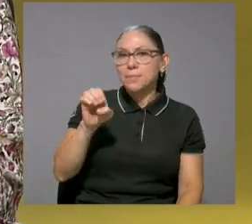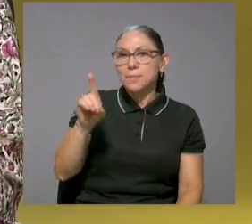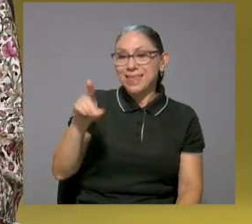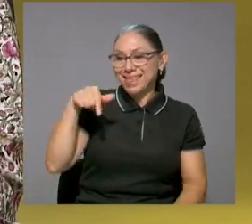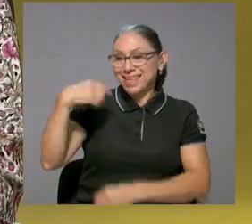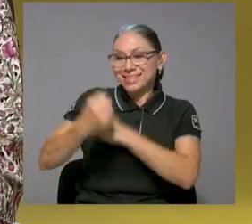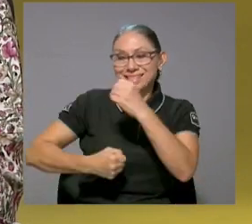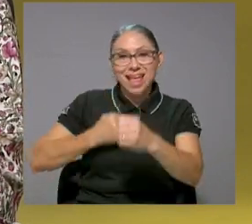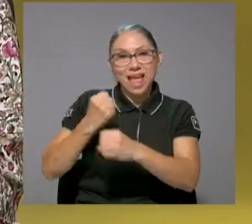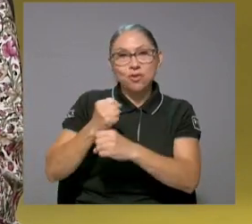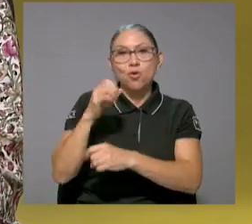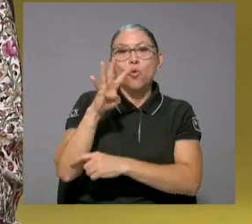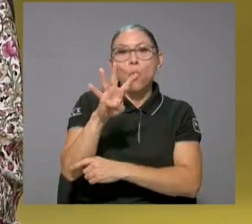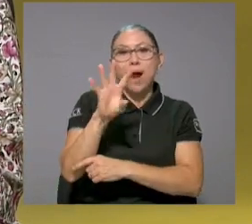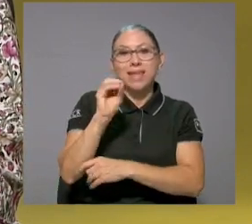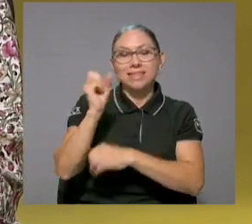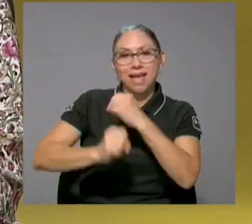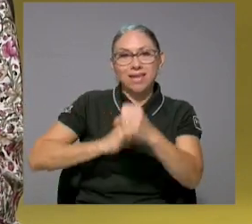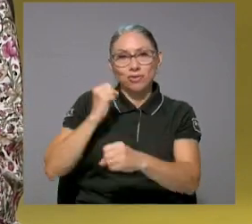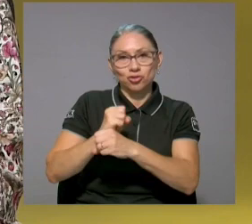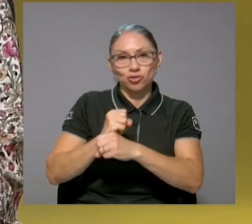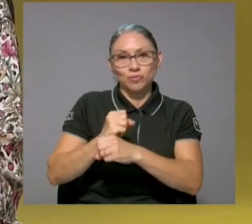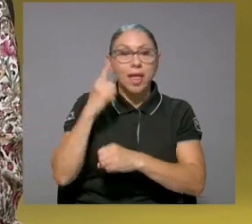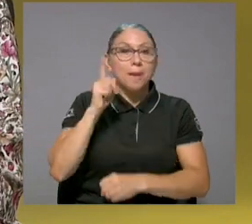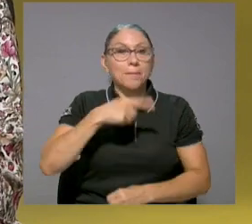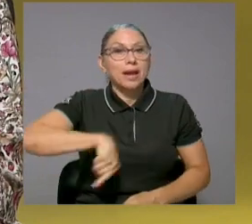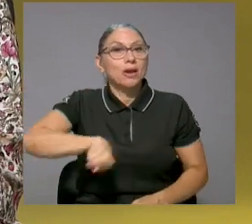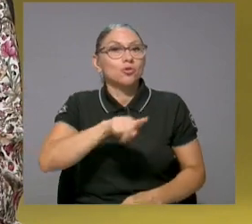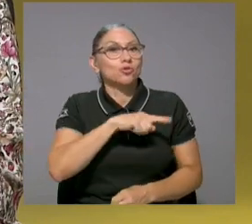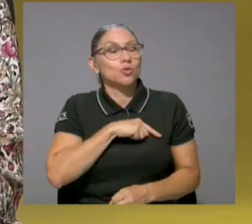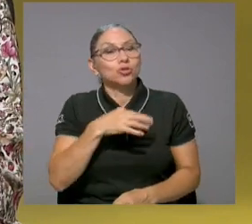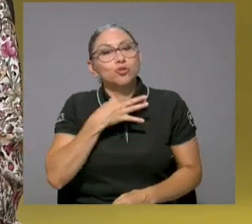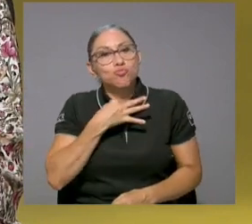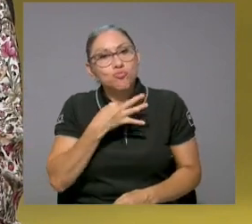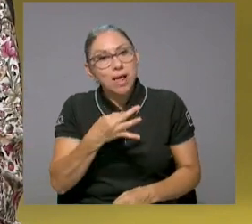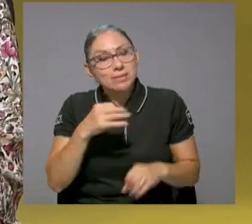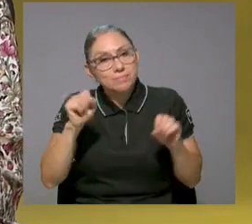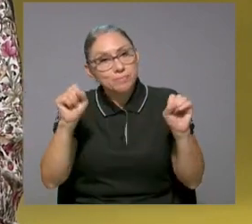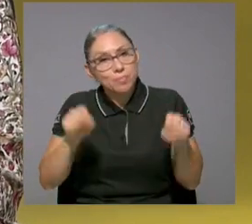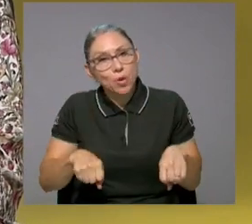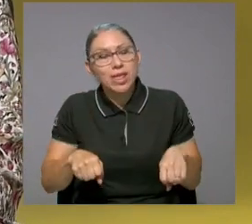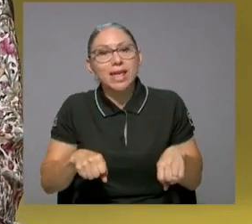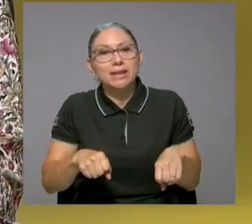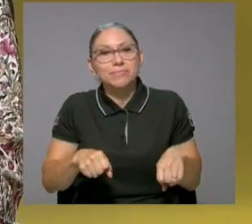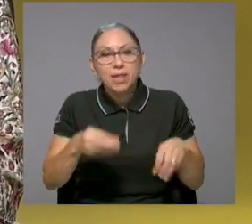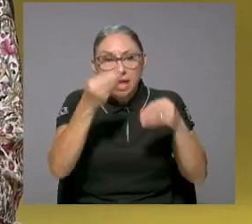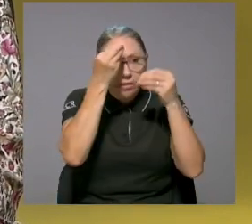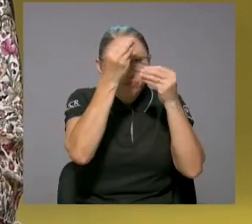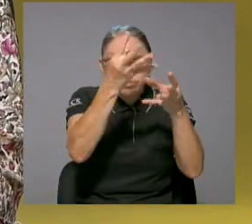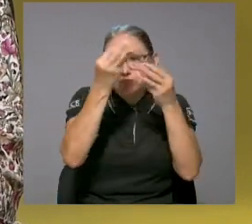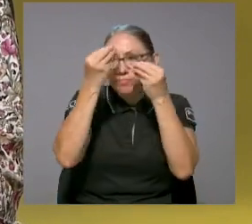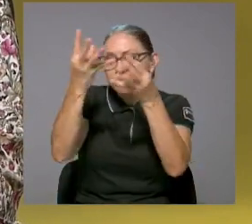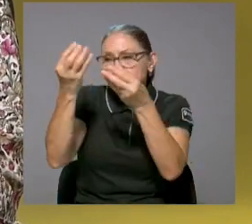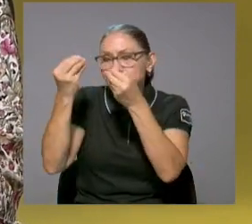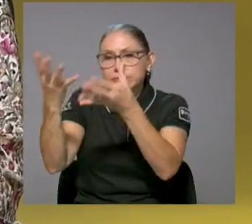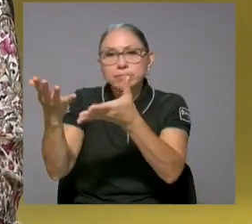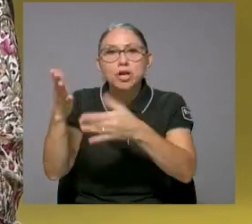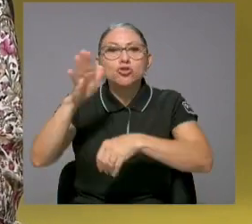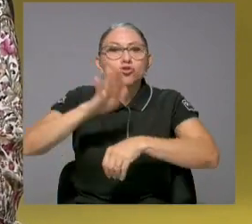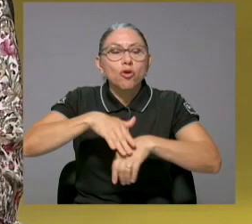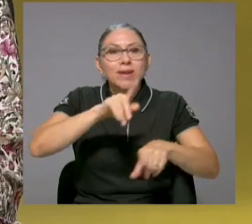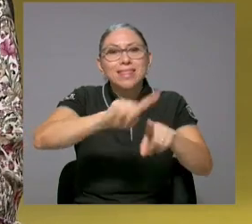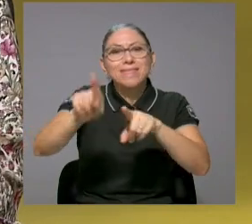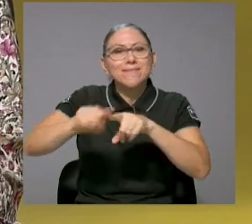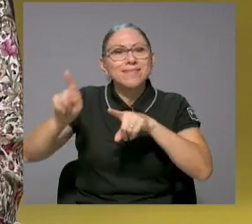está cumpliendo 40 años y entonces para nosotros es todo un placer poder informar a la población sobre